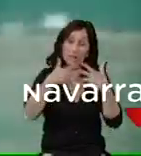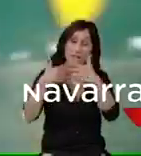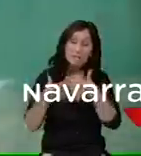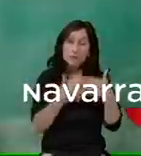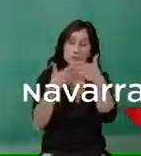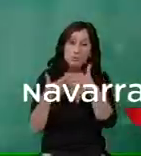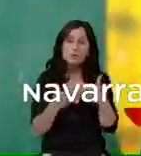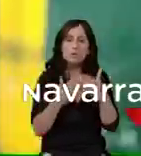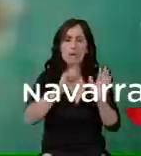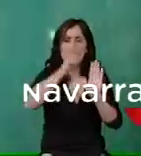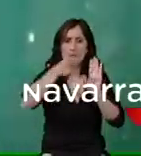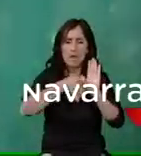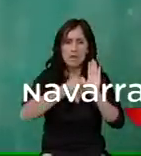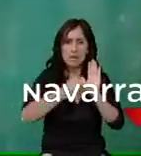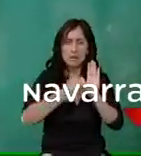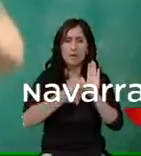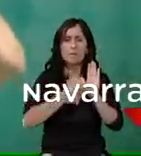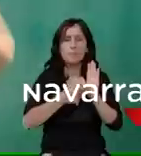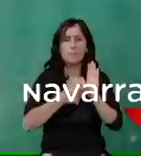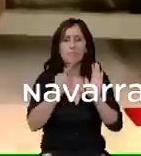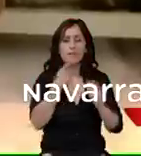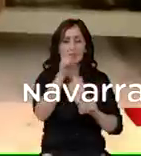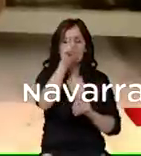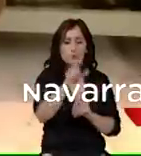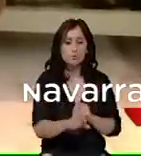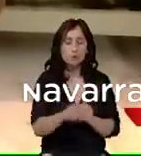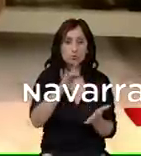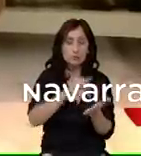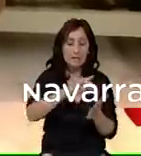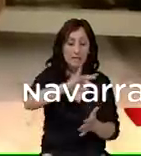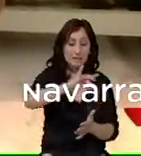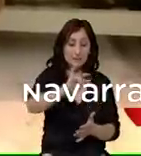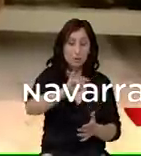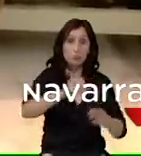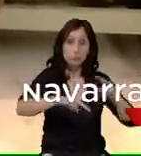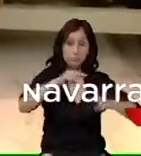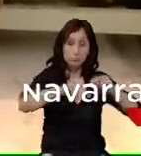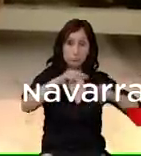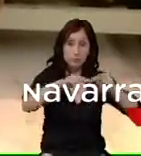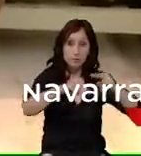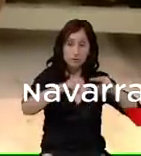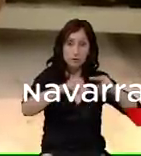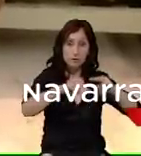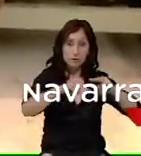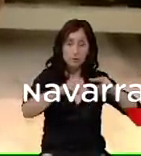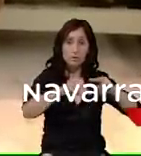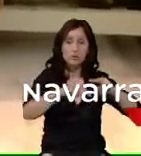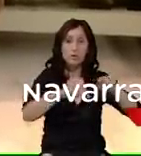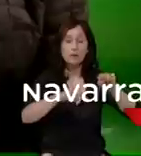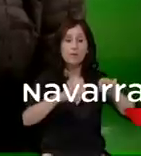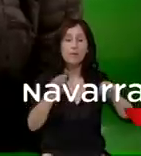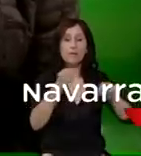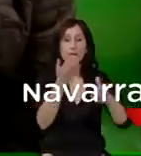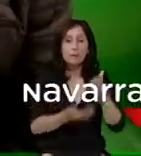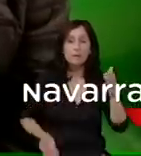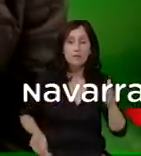una ley que cuando uno hacía un casino, tenía la obligación de hacer un high alert dentro del casino.